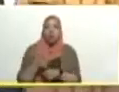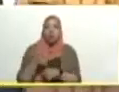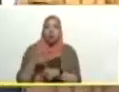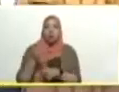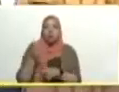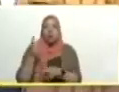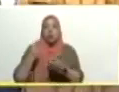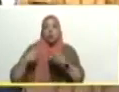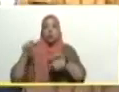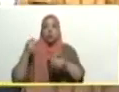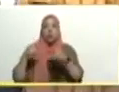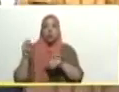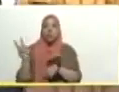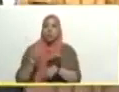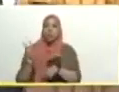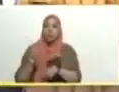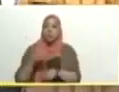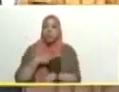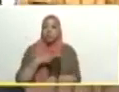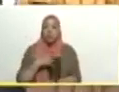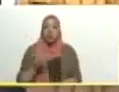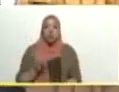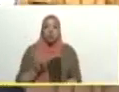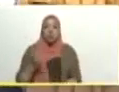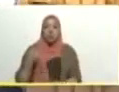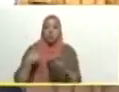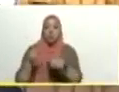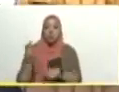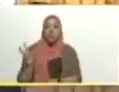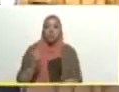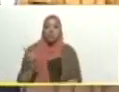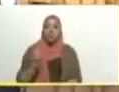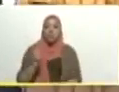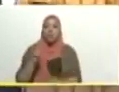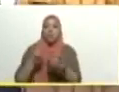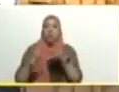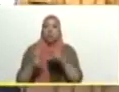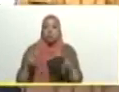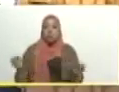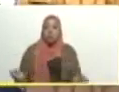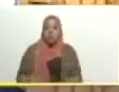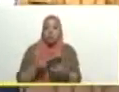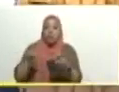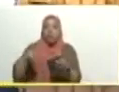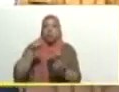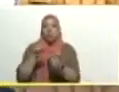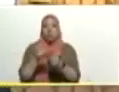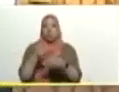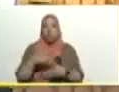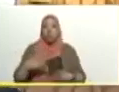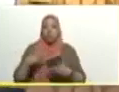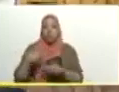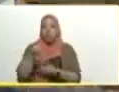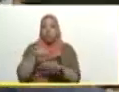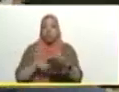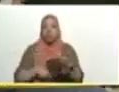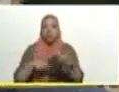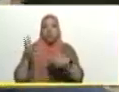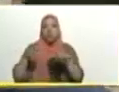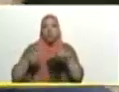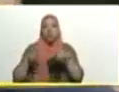Trinidad y Tobago y Venezuela, no. Trinidad y Tobago y Venezuela en paz, con espíritu de buena vecindad, hemos firmado